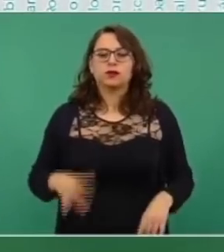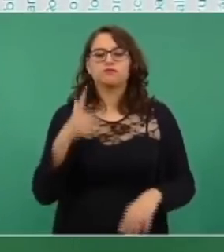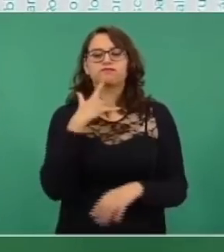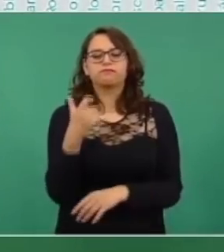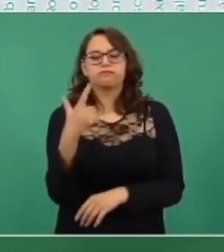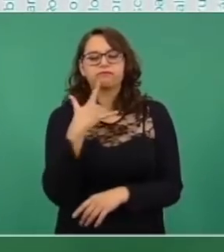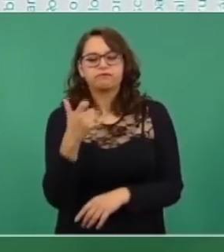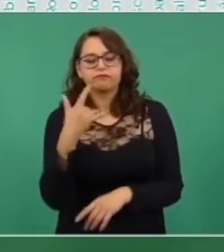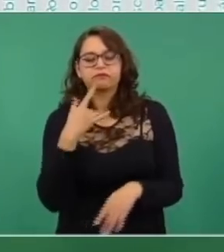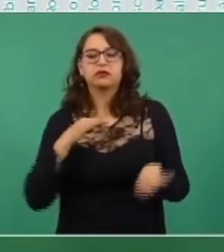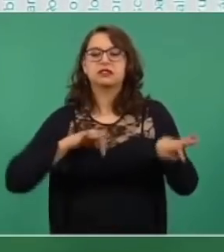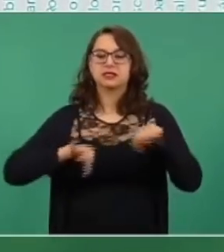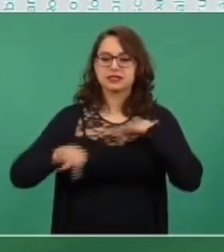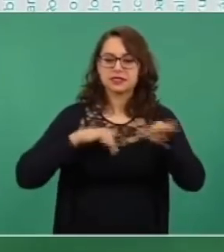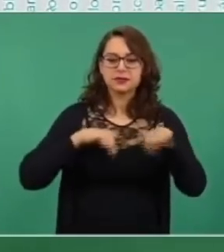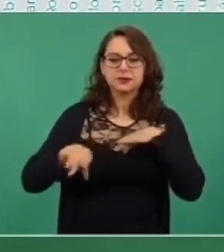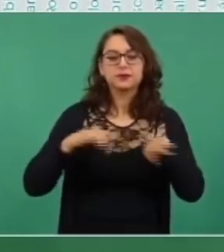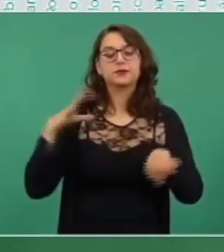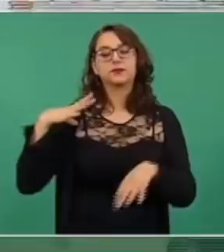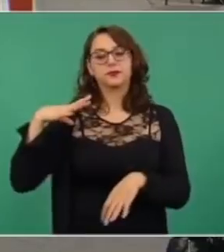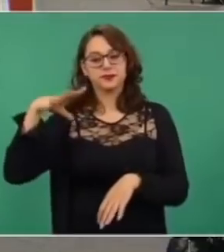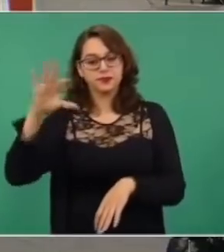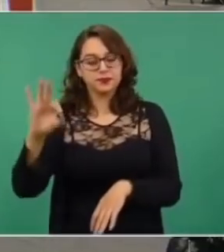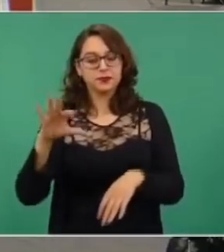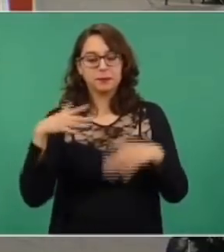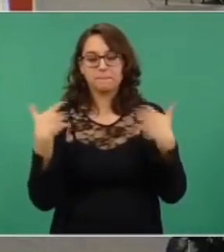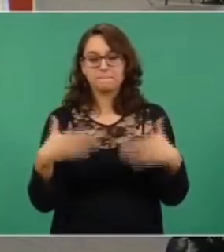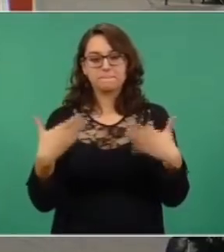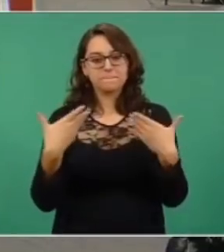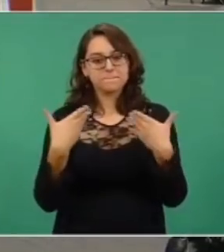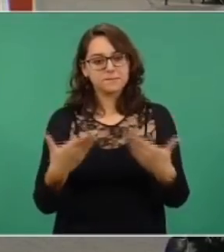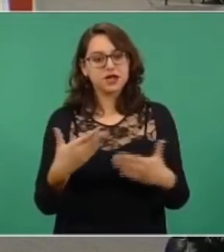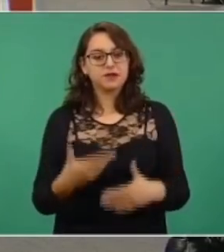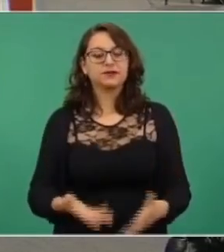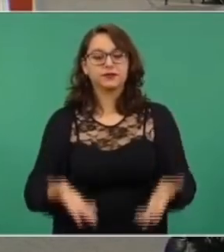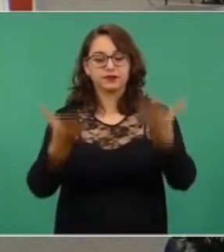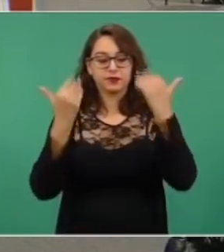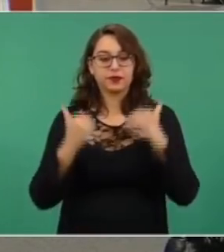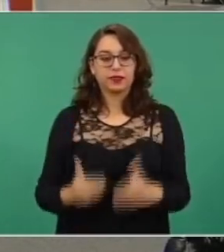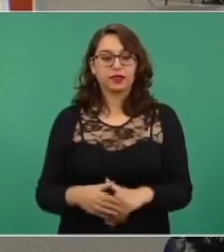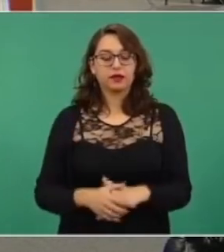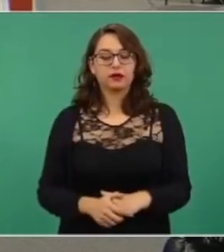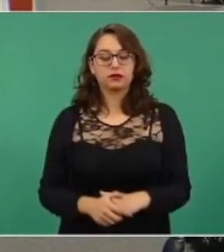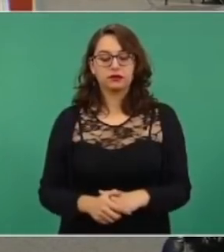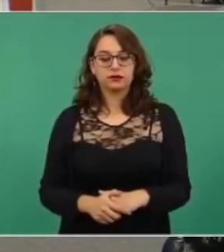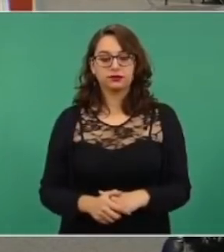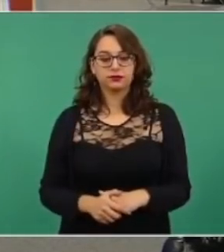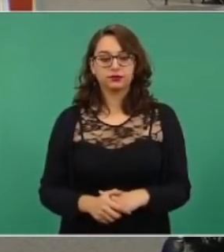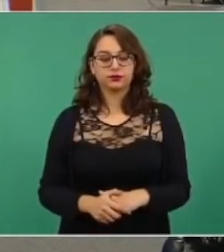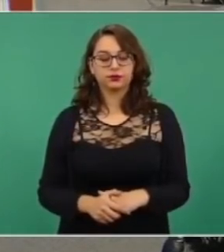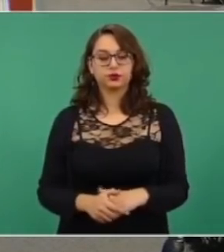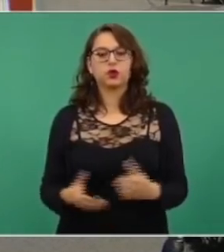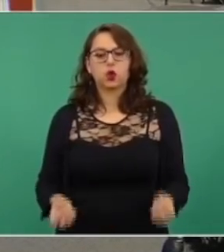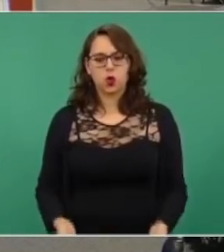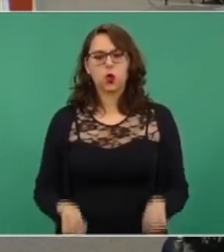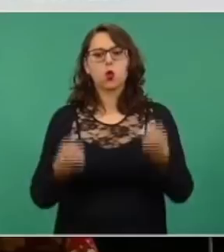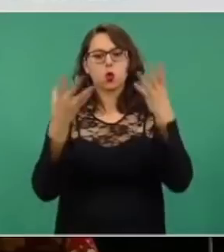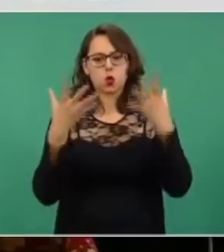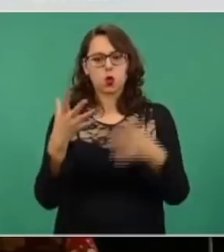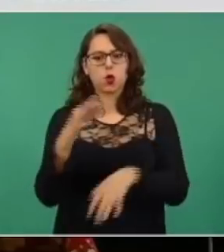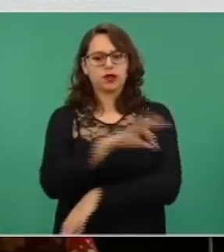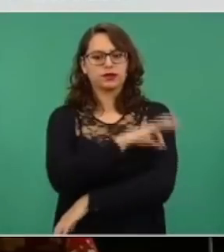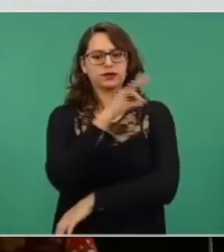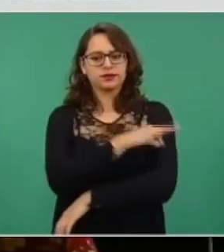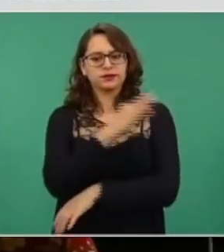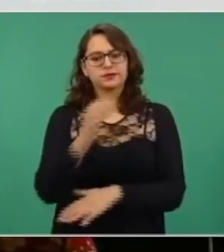trabajadores y voluntarios que han hecho un muy buen trabajo. Adelante. Esto es el número de vacunas que hasta el